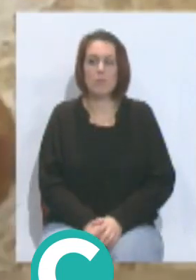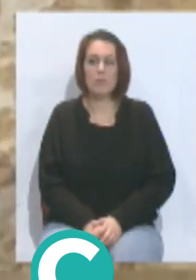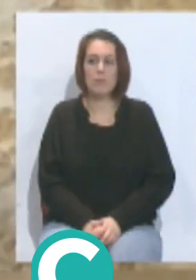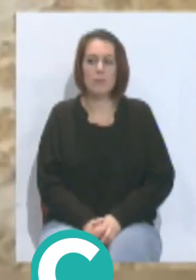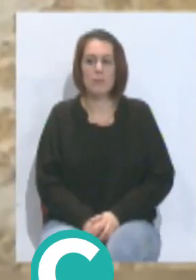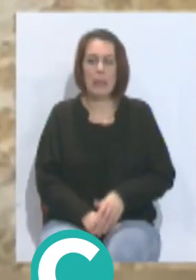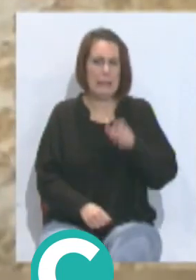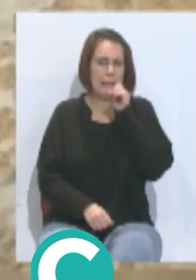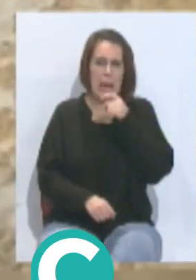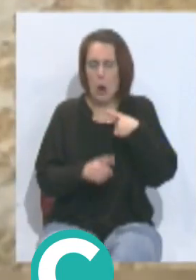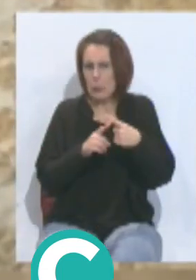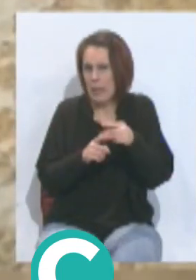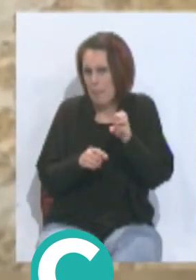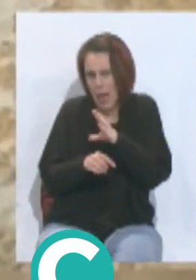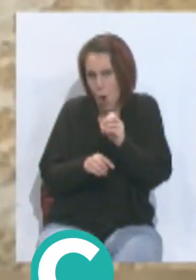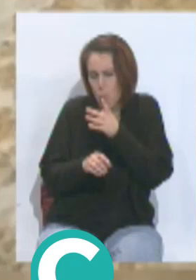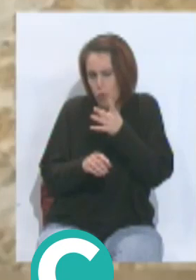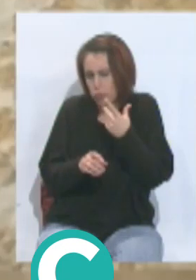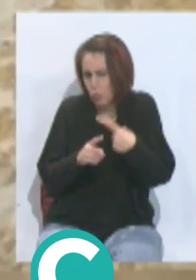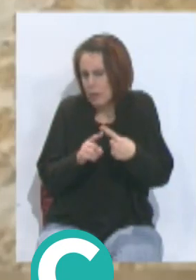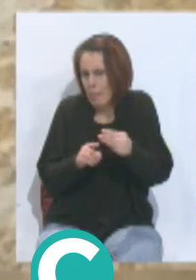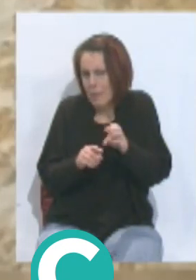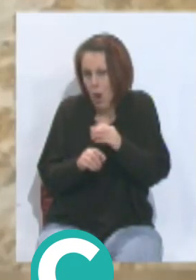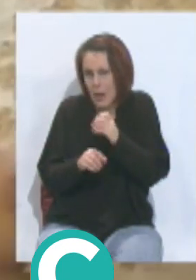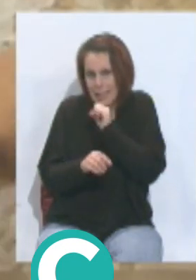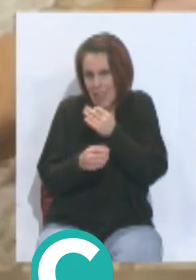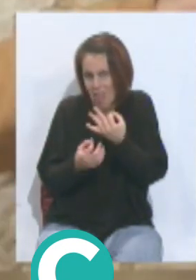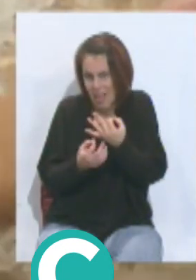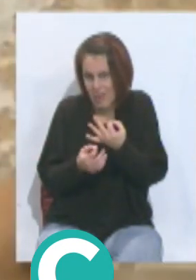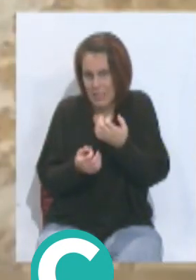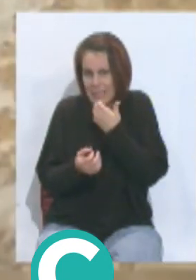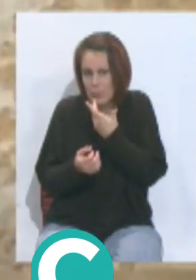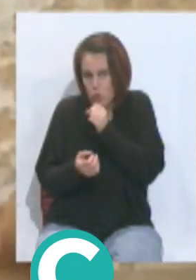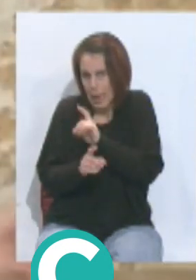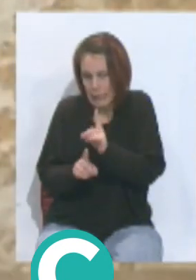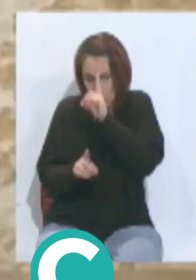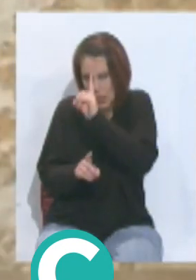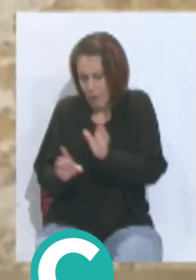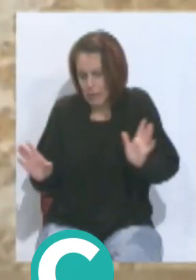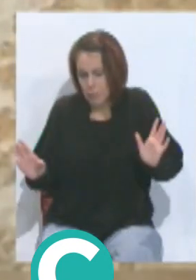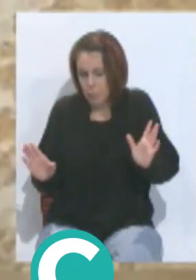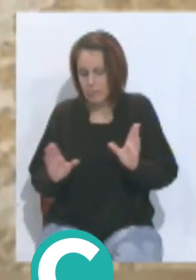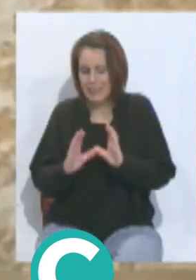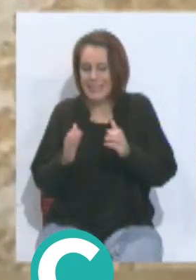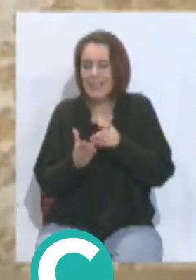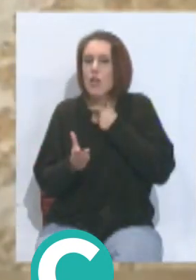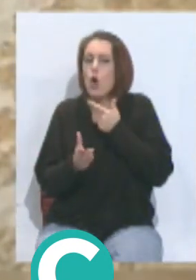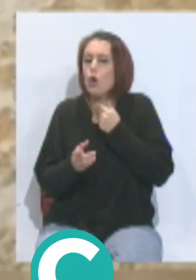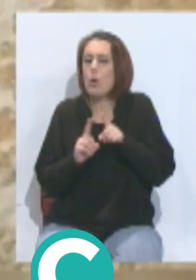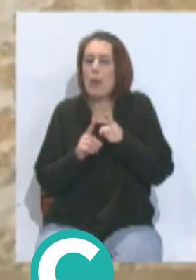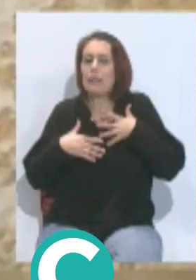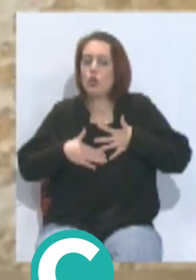A cantar cosas de Paco, porque me tienen que cantar cosas de Paco. Si no cantan cosas de Paco, tú lo sabes. No se entra la chirigota.